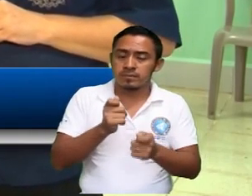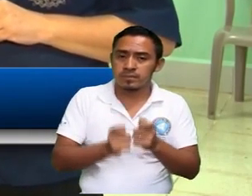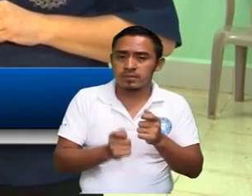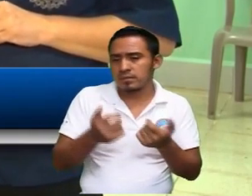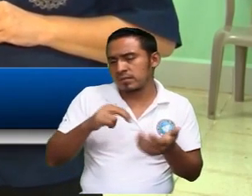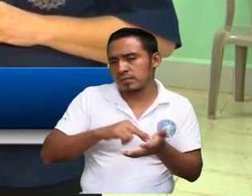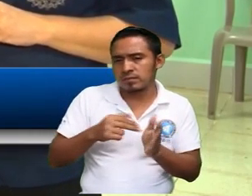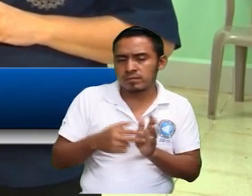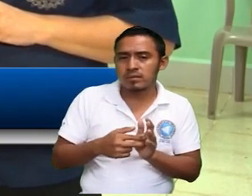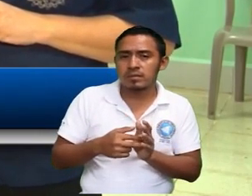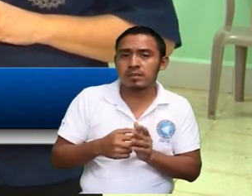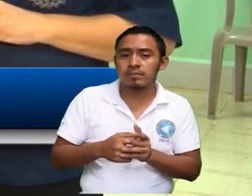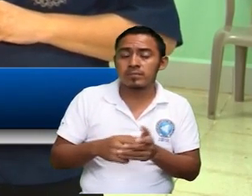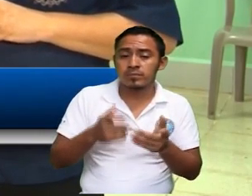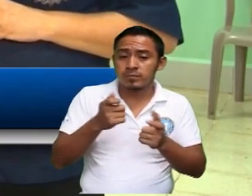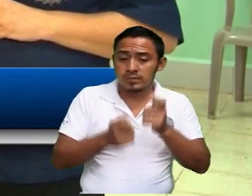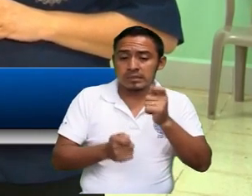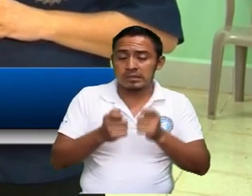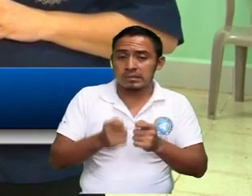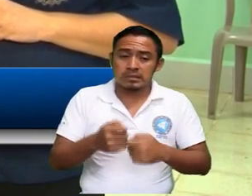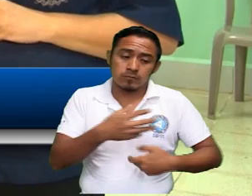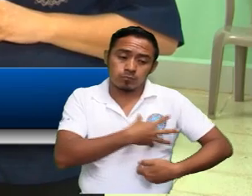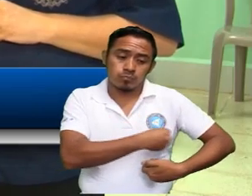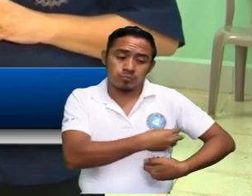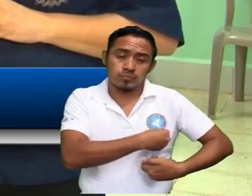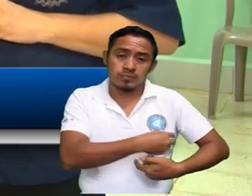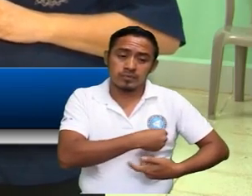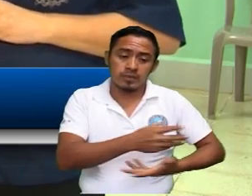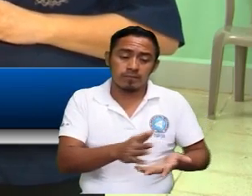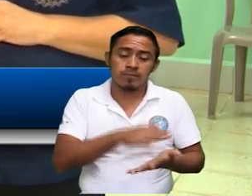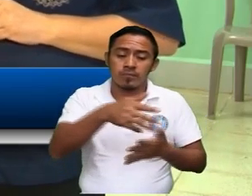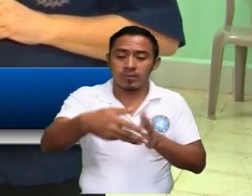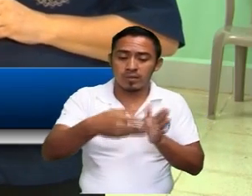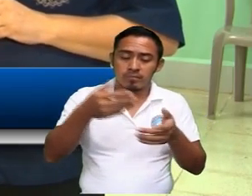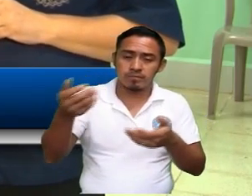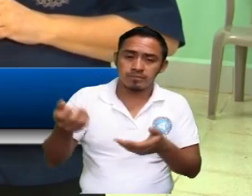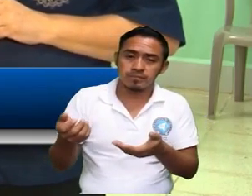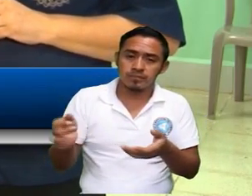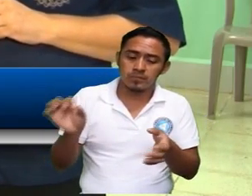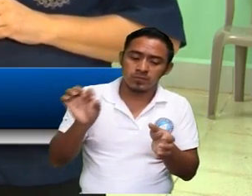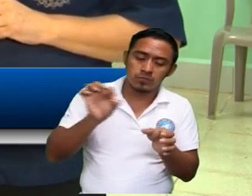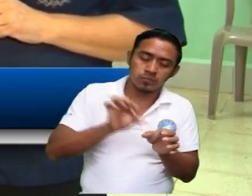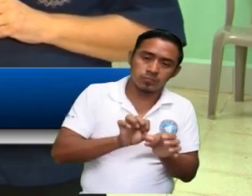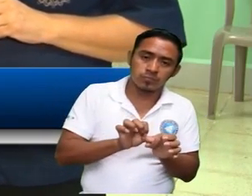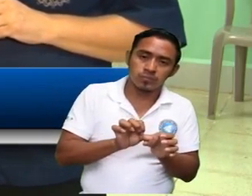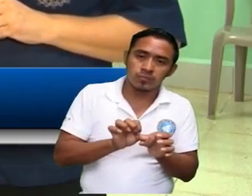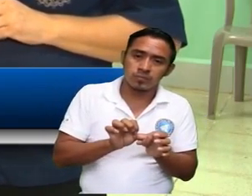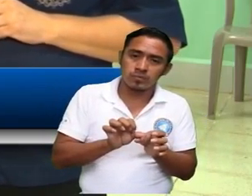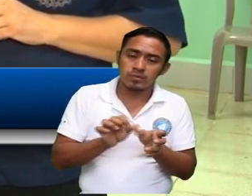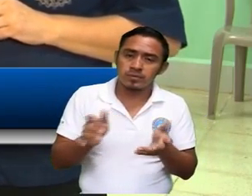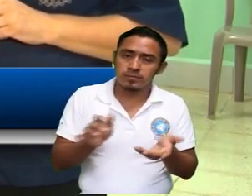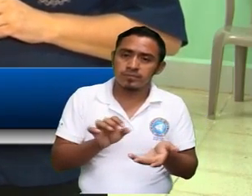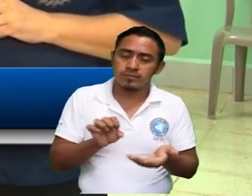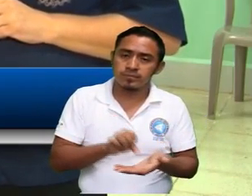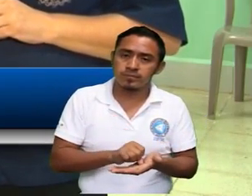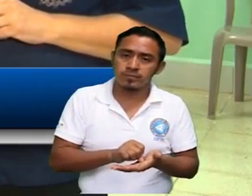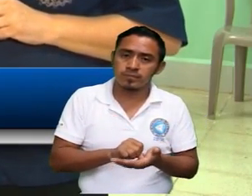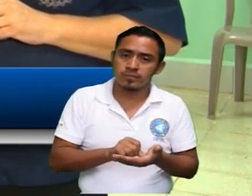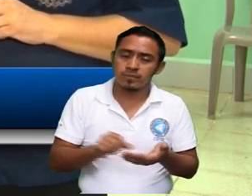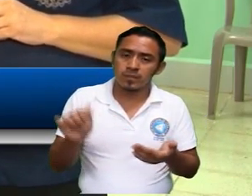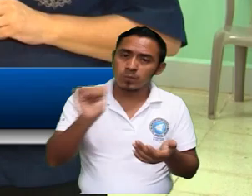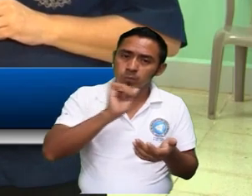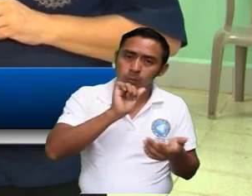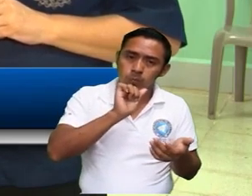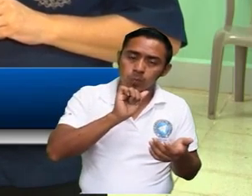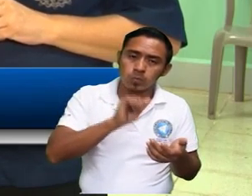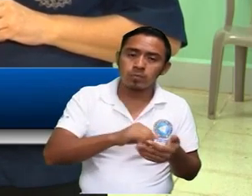leche. Se pasteuriza la leche materna. Y entonces la mamá se recoge la leche, esta